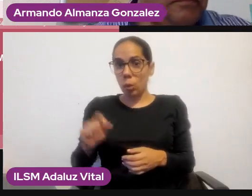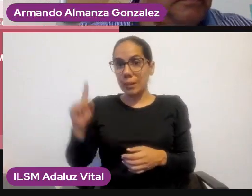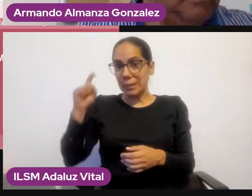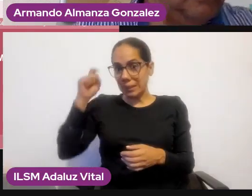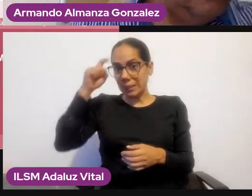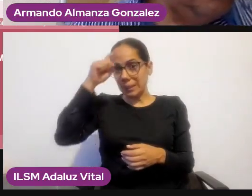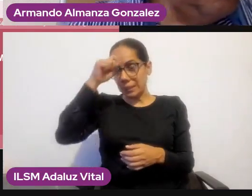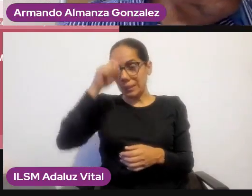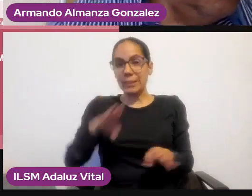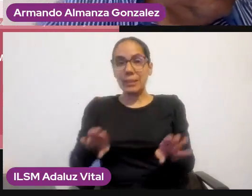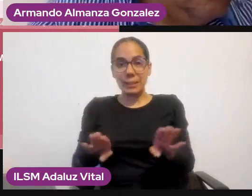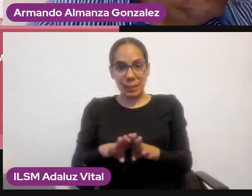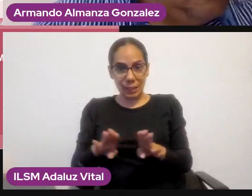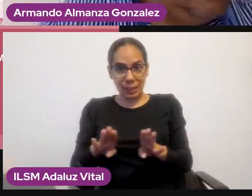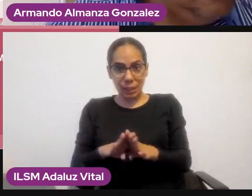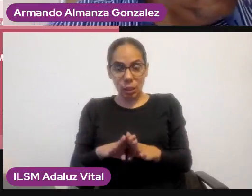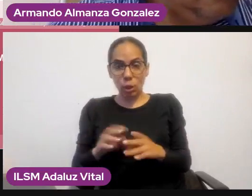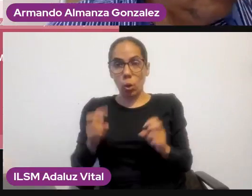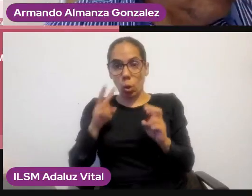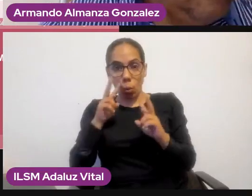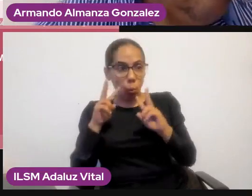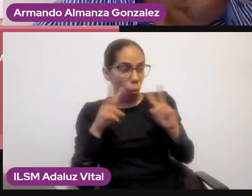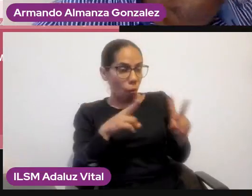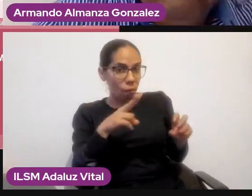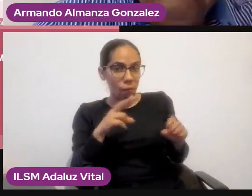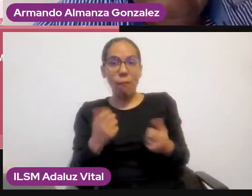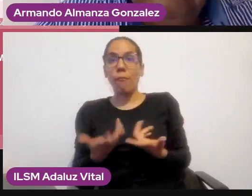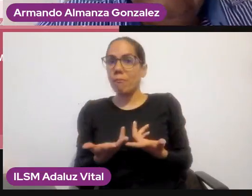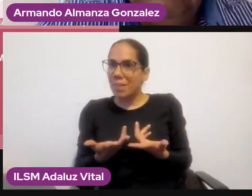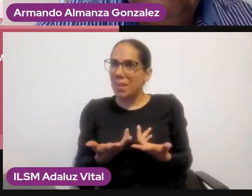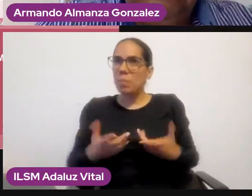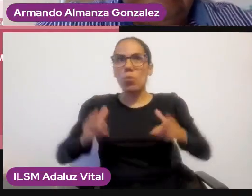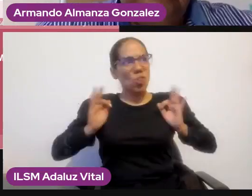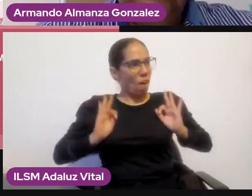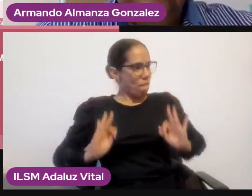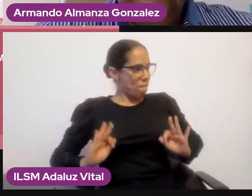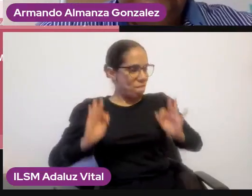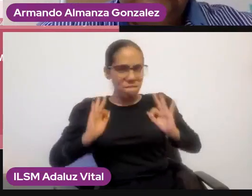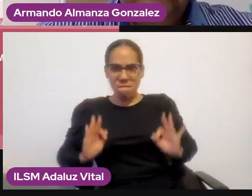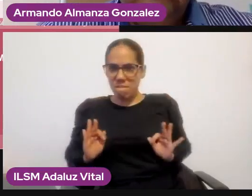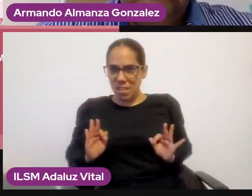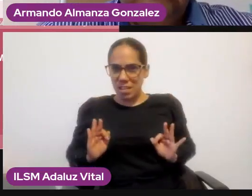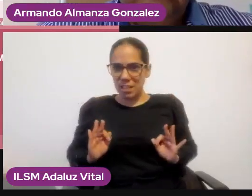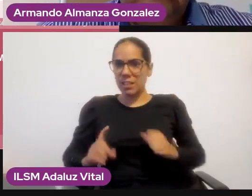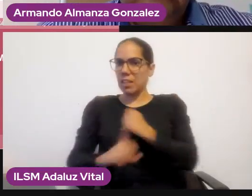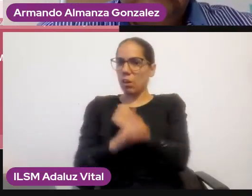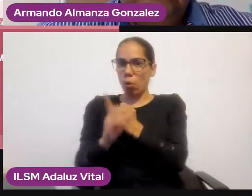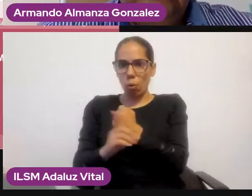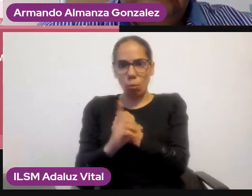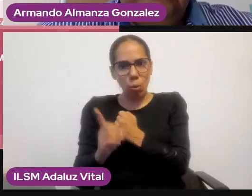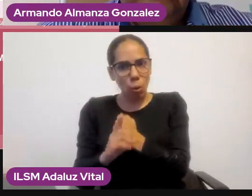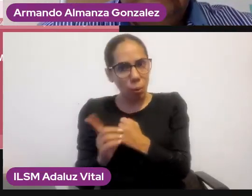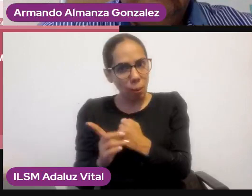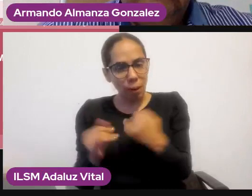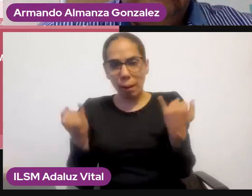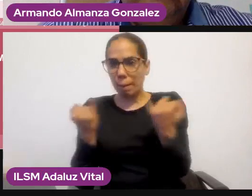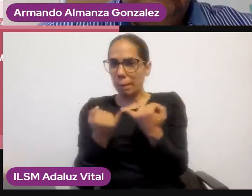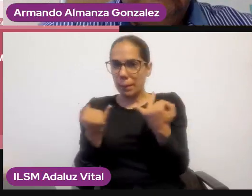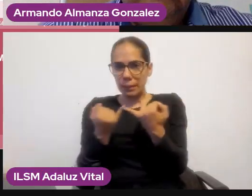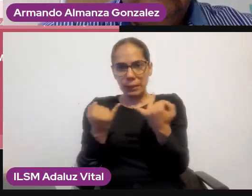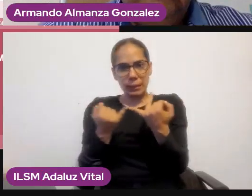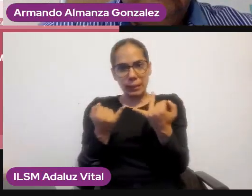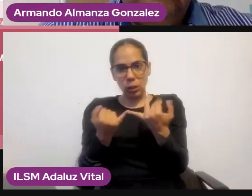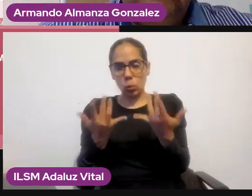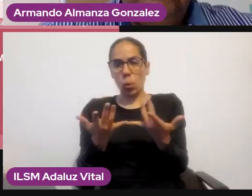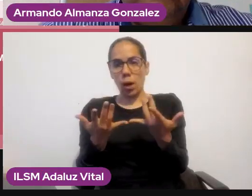se ha visto desde otra forma, ¿no? Así como cuidamos la parte física, pues la mente, cuidar la mente creo que es suma importancia